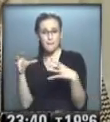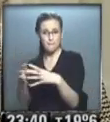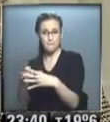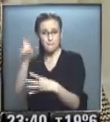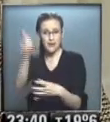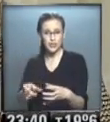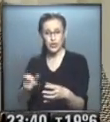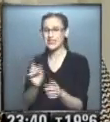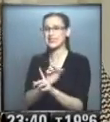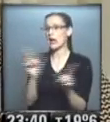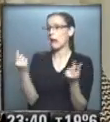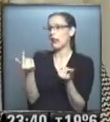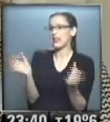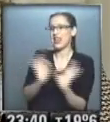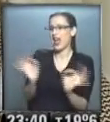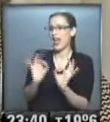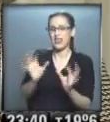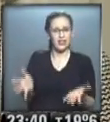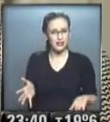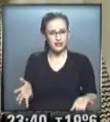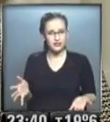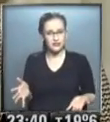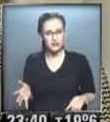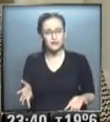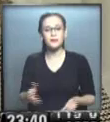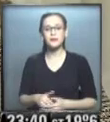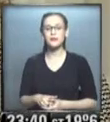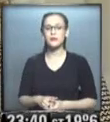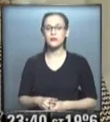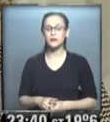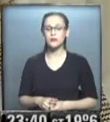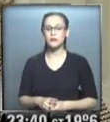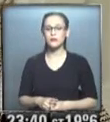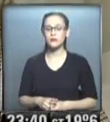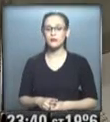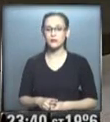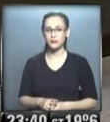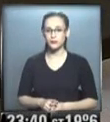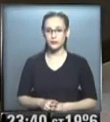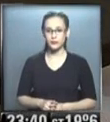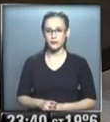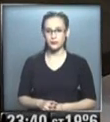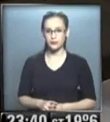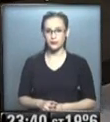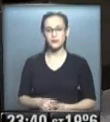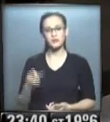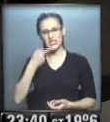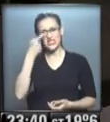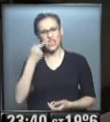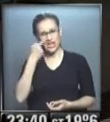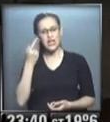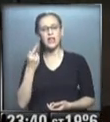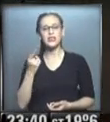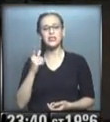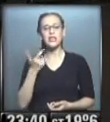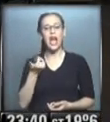llegara nada de aquello que era, que tenía que haber dejado estas riquezas que se extraían de nuestro país. Es interesante que Isabela